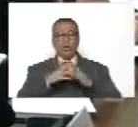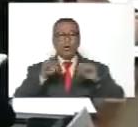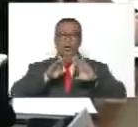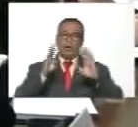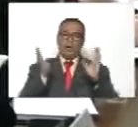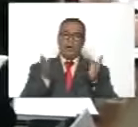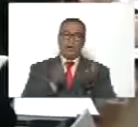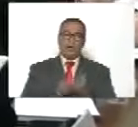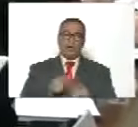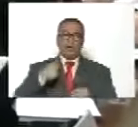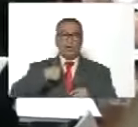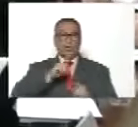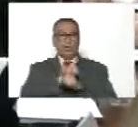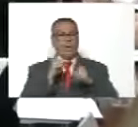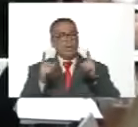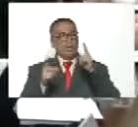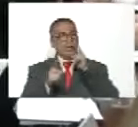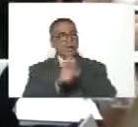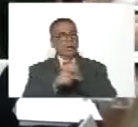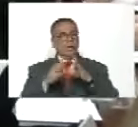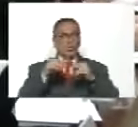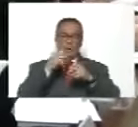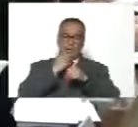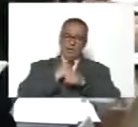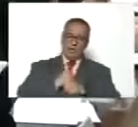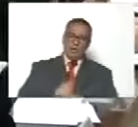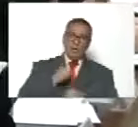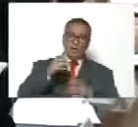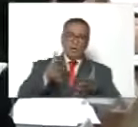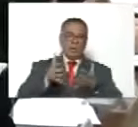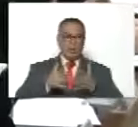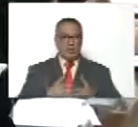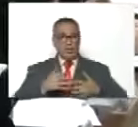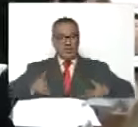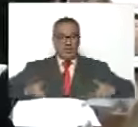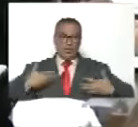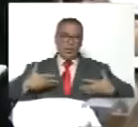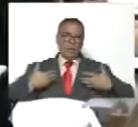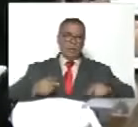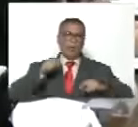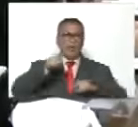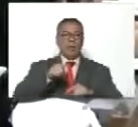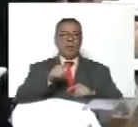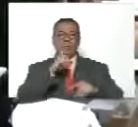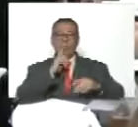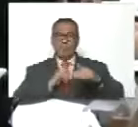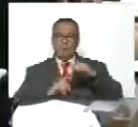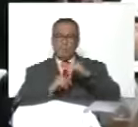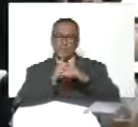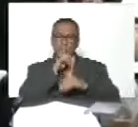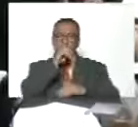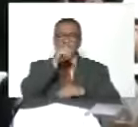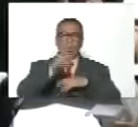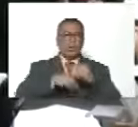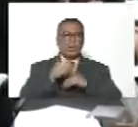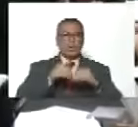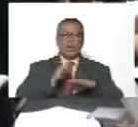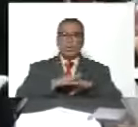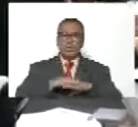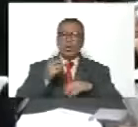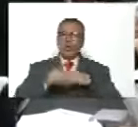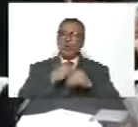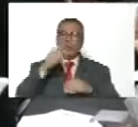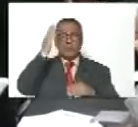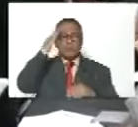mundo. Yo voy a transformarlo en esperanza. Dadme todas las alegrías, aún las más secretas. Porque si así no fuera, ¿cómo